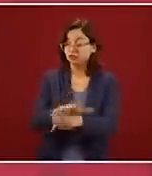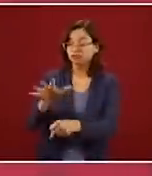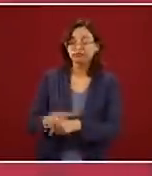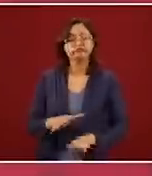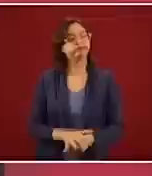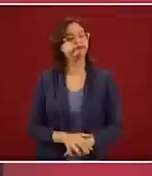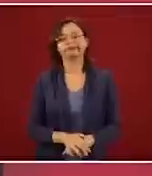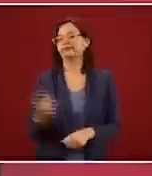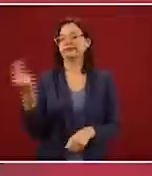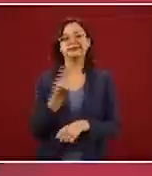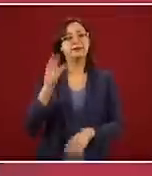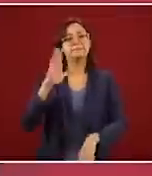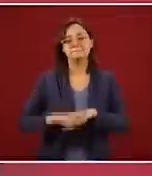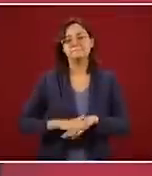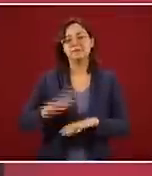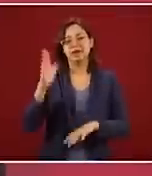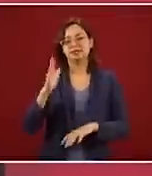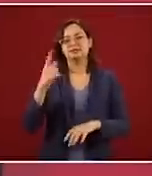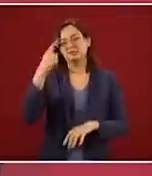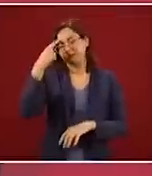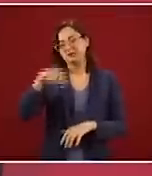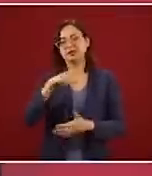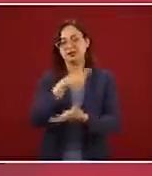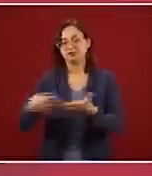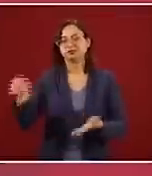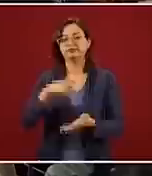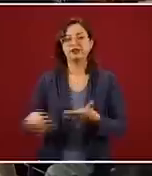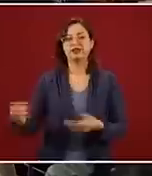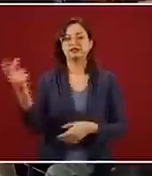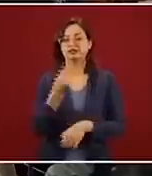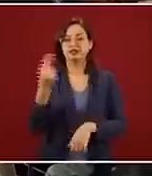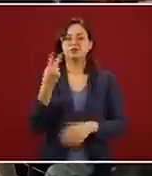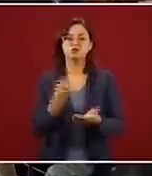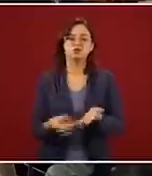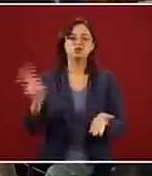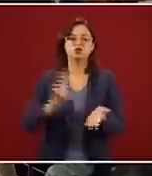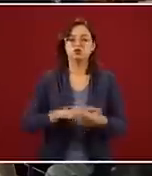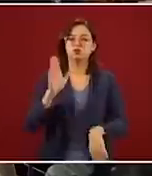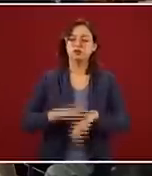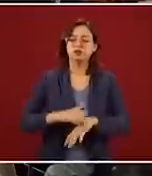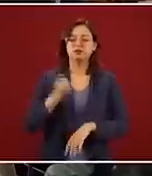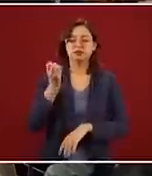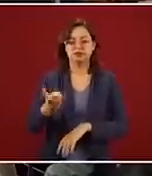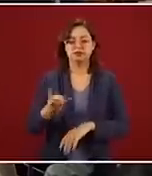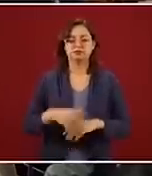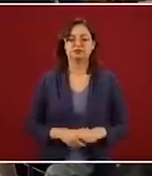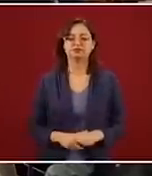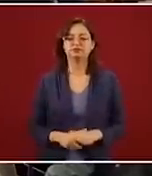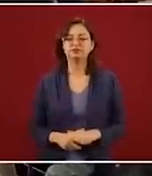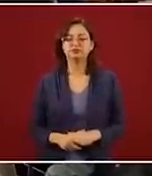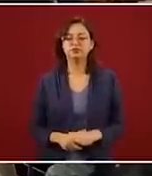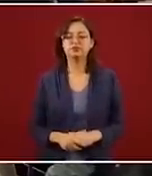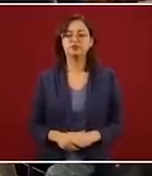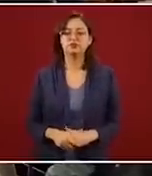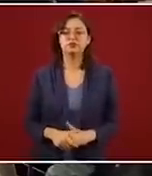se requiere más, lo vimos la vez pasada, 3 veces más, pero sería bueno que pusieran